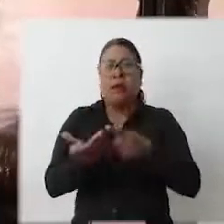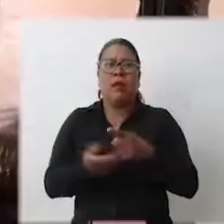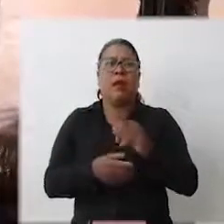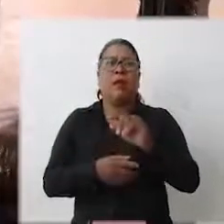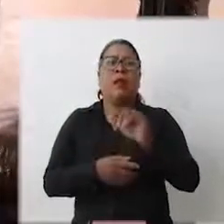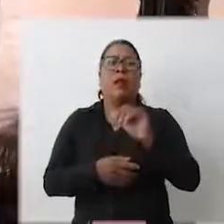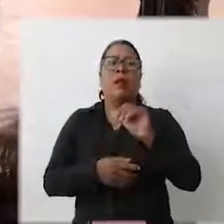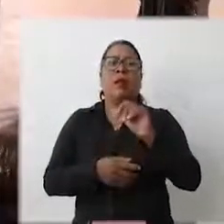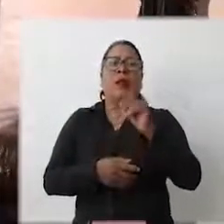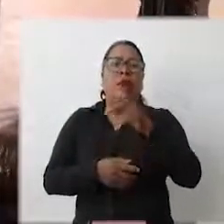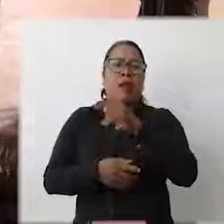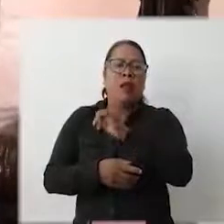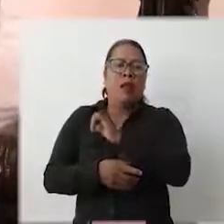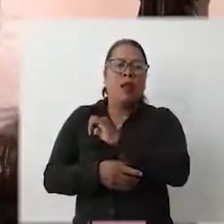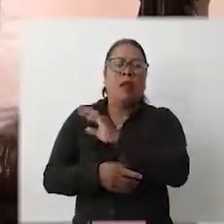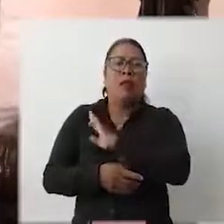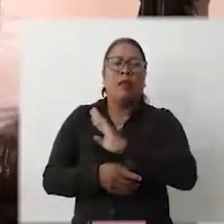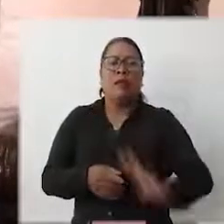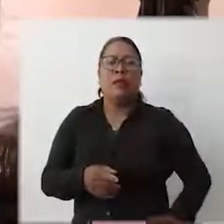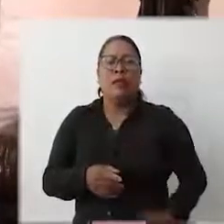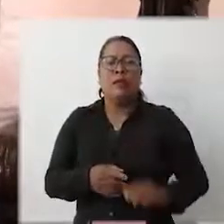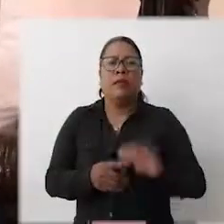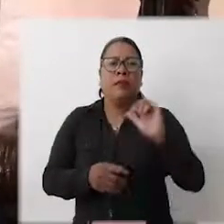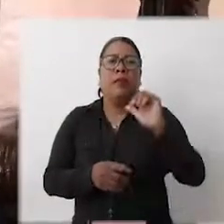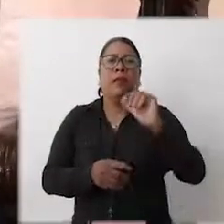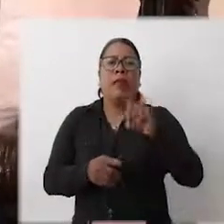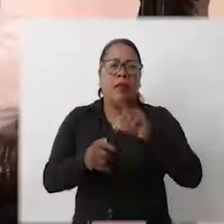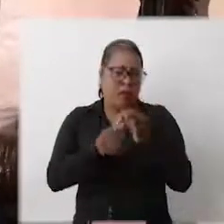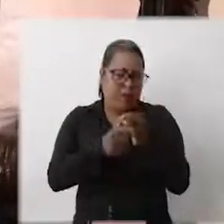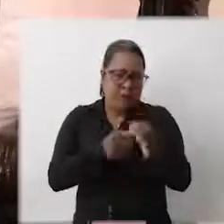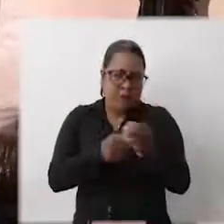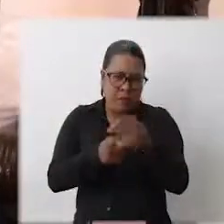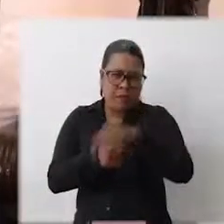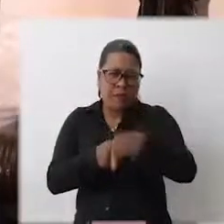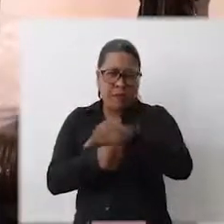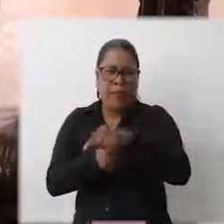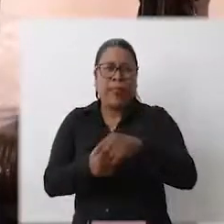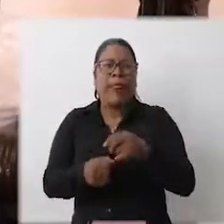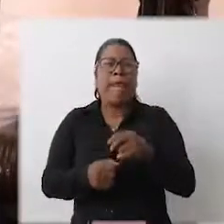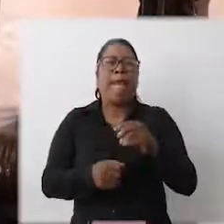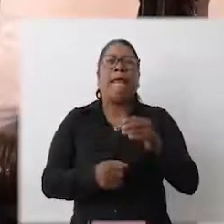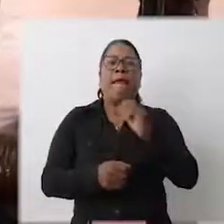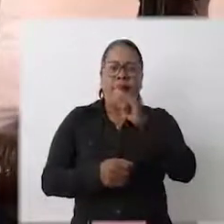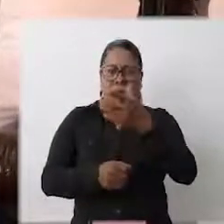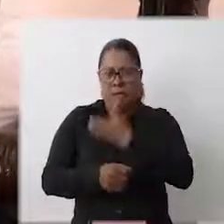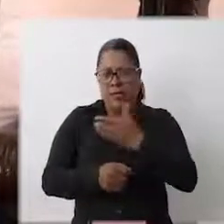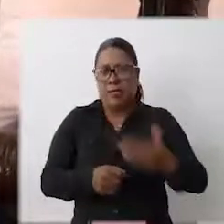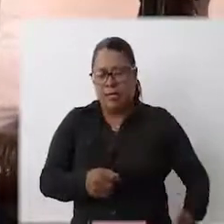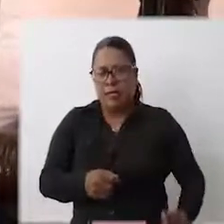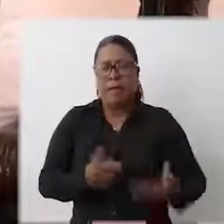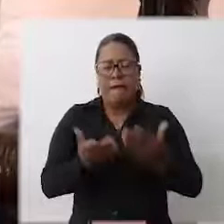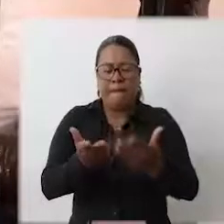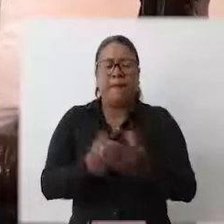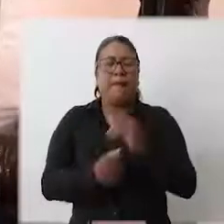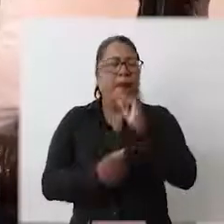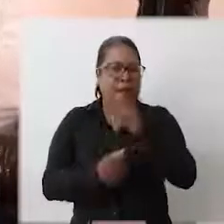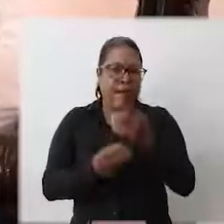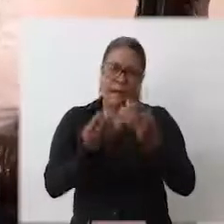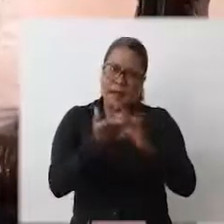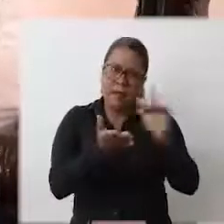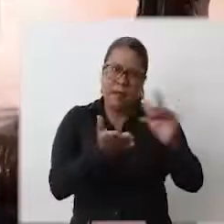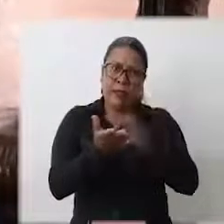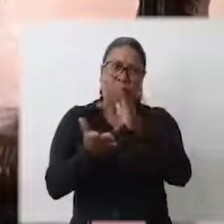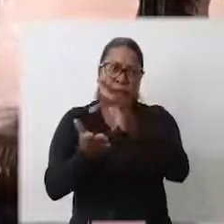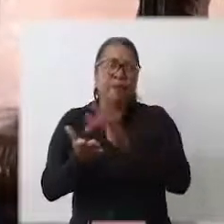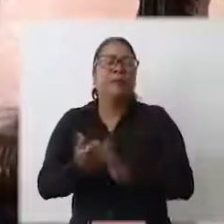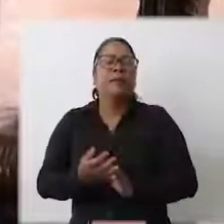de expresidentes de este Palacio Municipal, en la que además de la participación de mis compañeros síndicos,